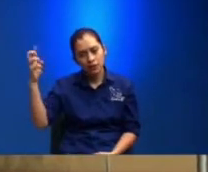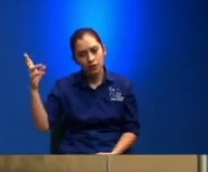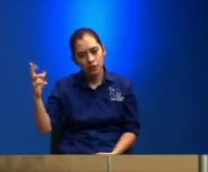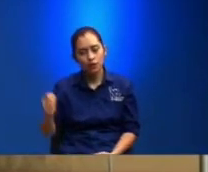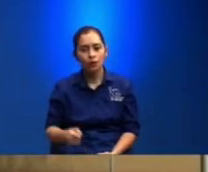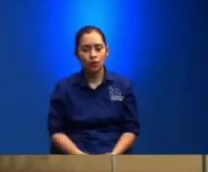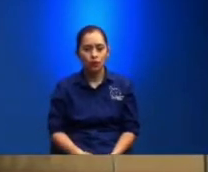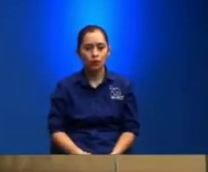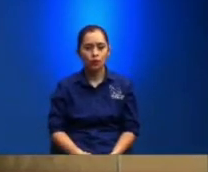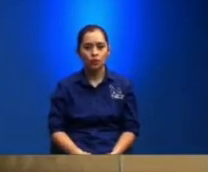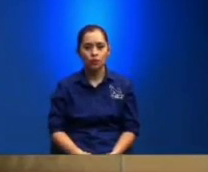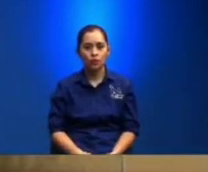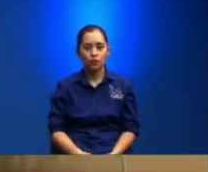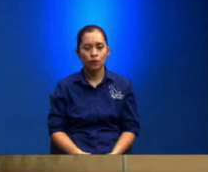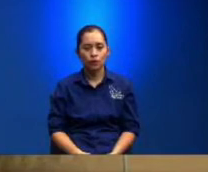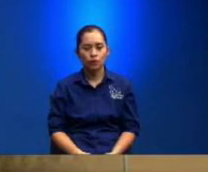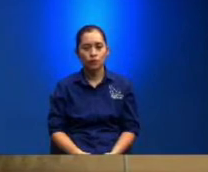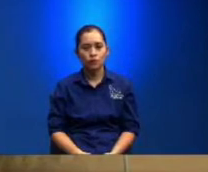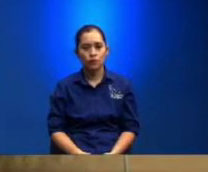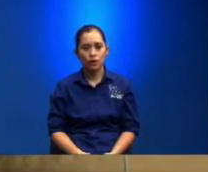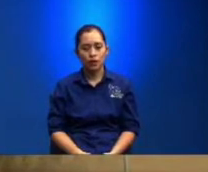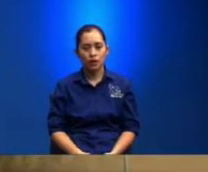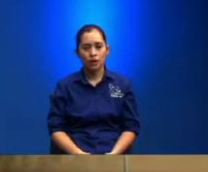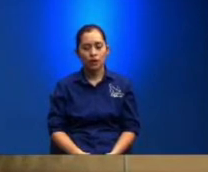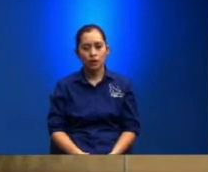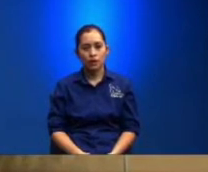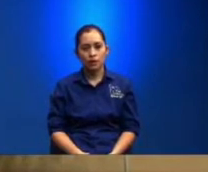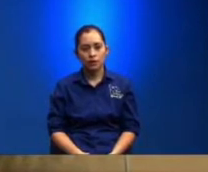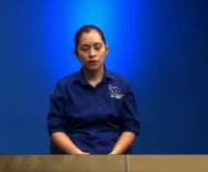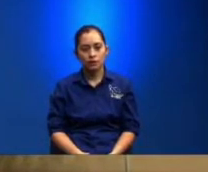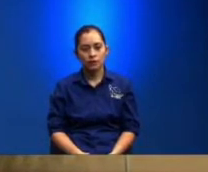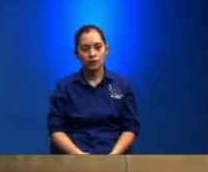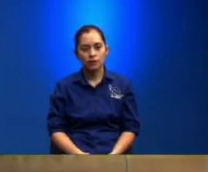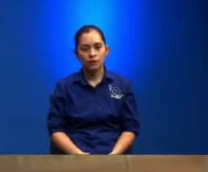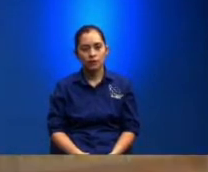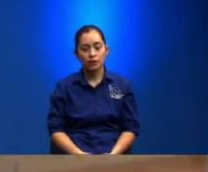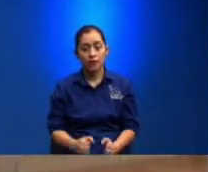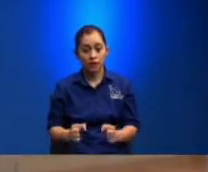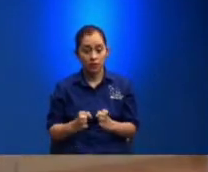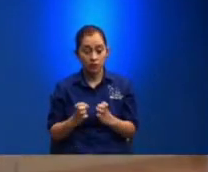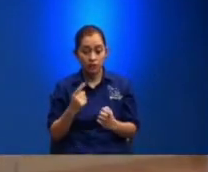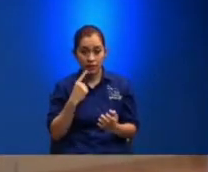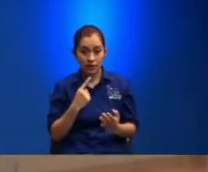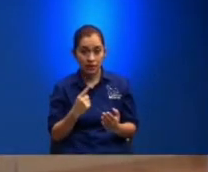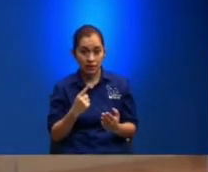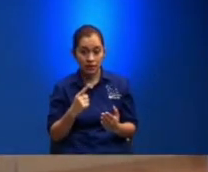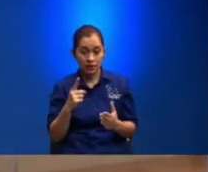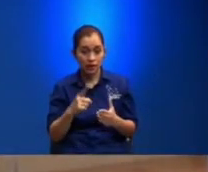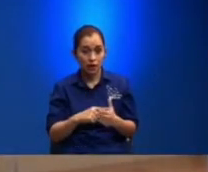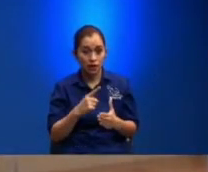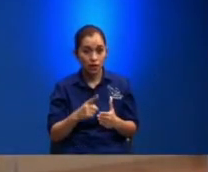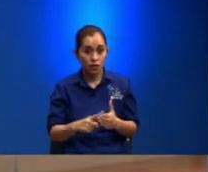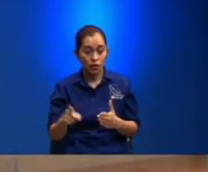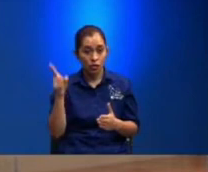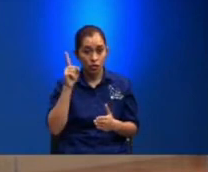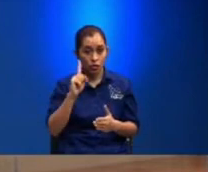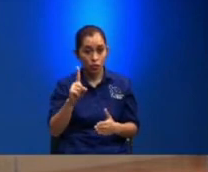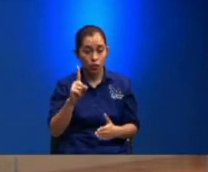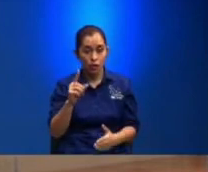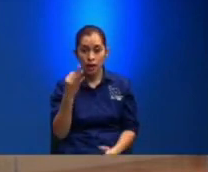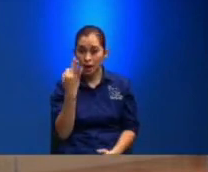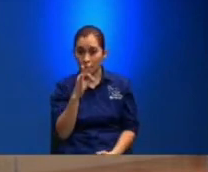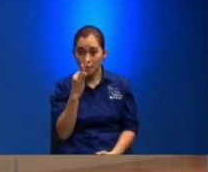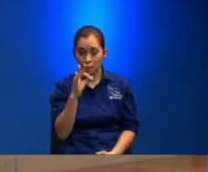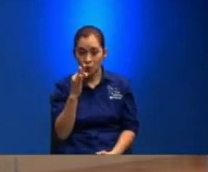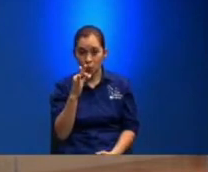uno en sus profesiones hacen estudios estadísticas etcétera y entonces se dice que cuando una mujer es abusada físicamente